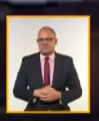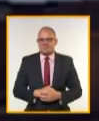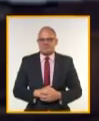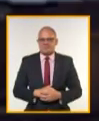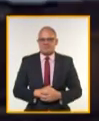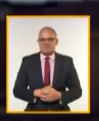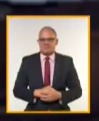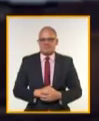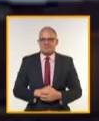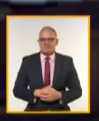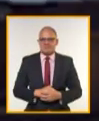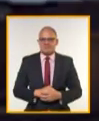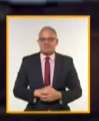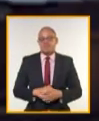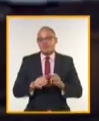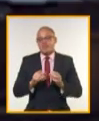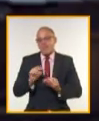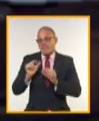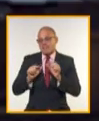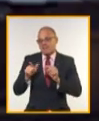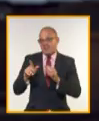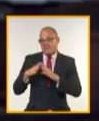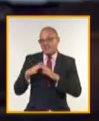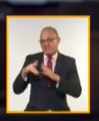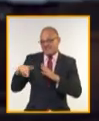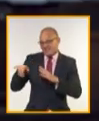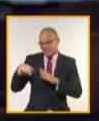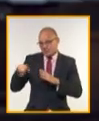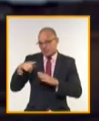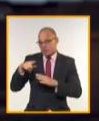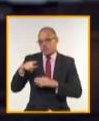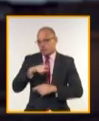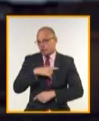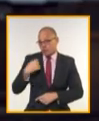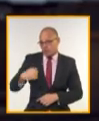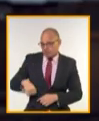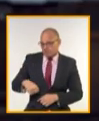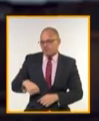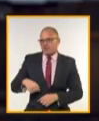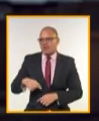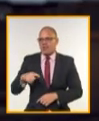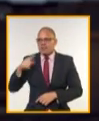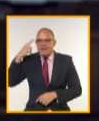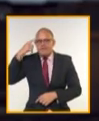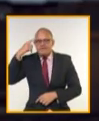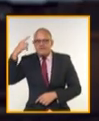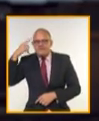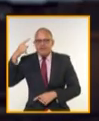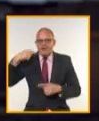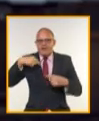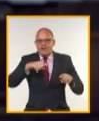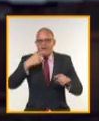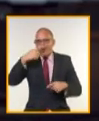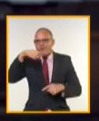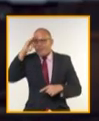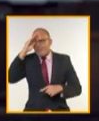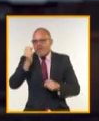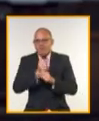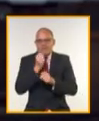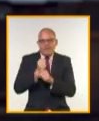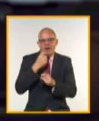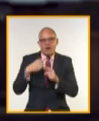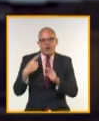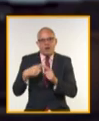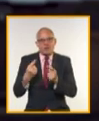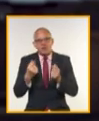ilusionan con la posibilidad de venir a trabajar en Cuba, incluso con una perspectiva de